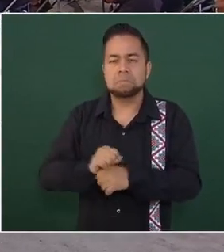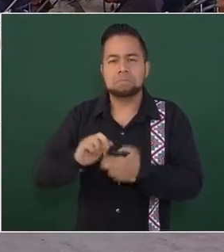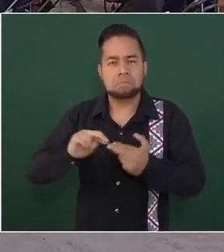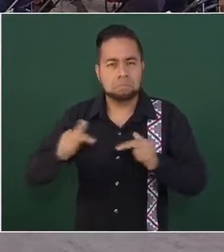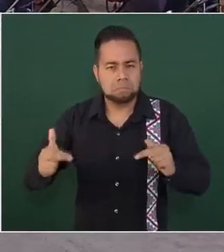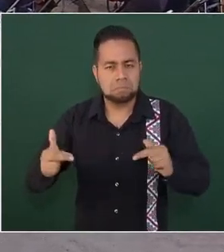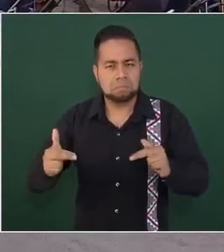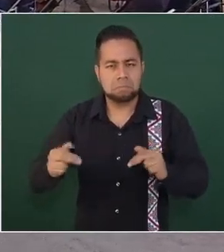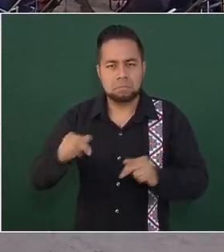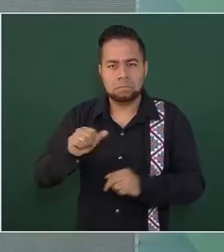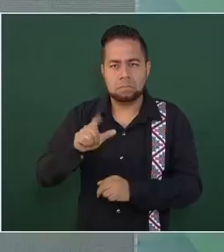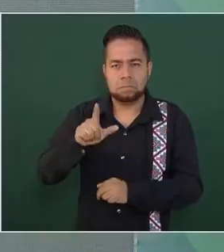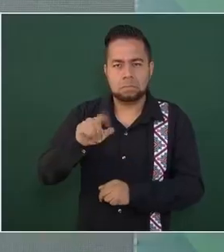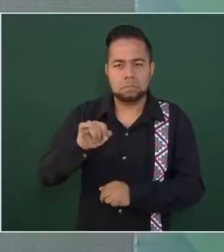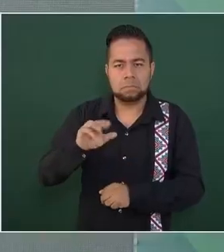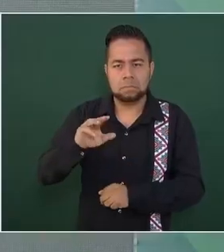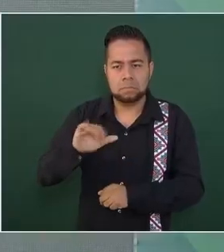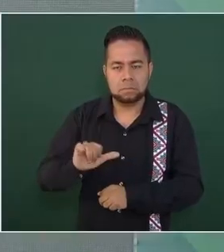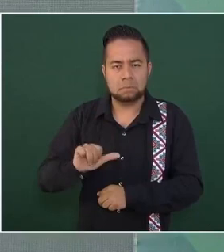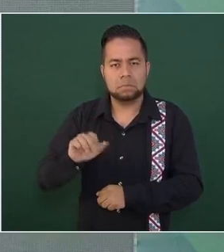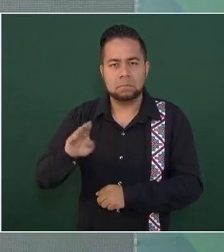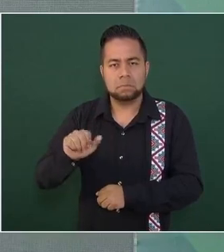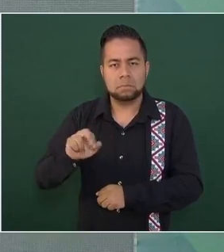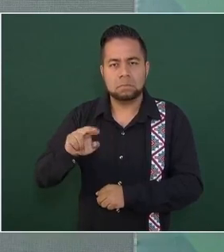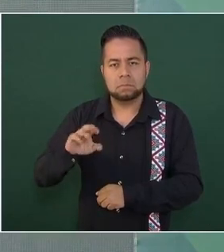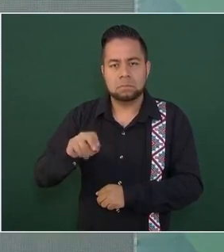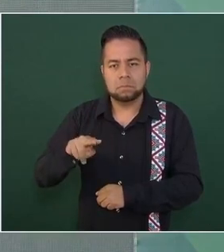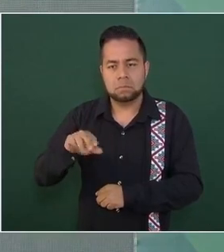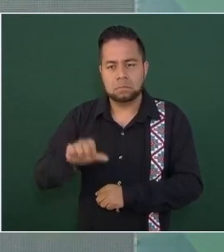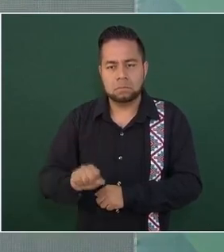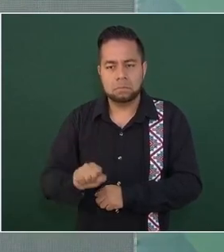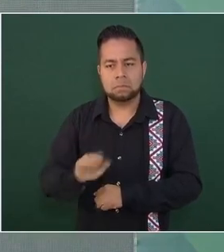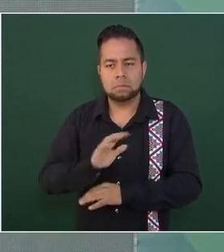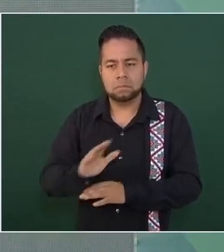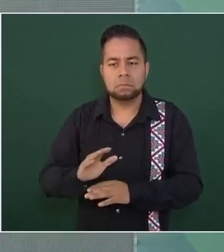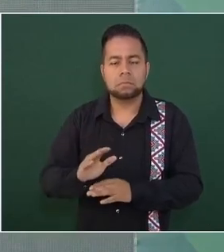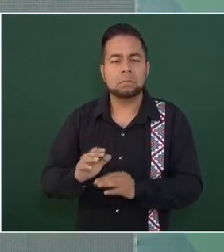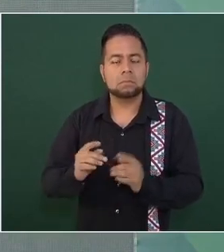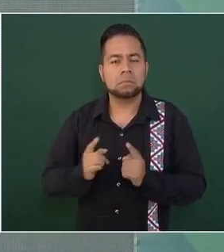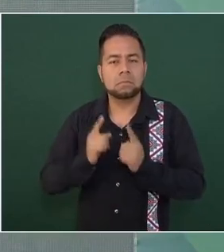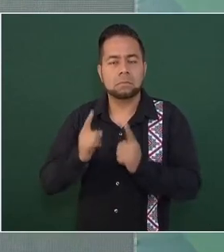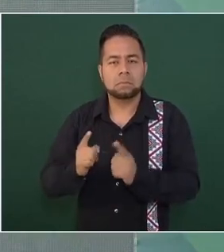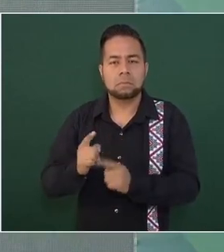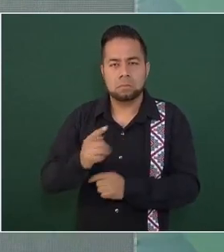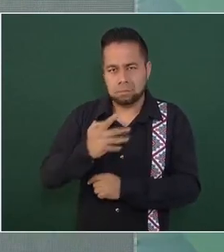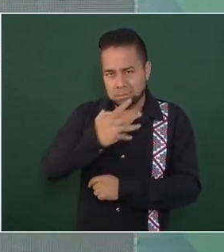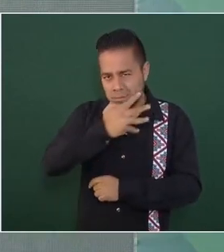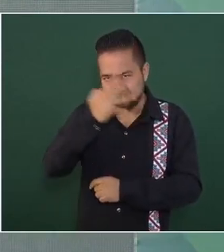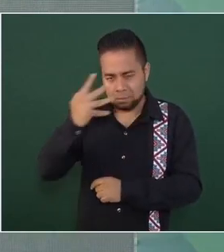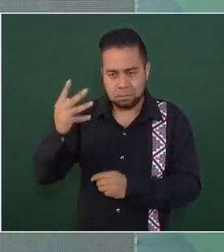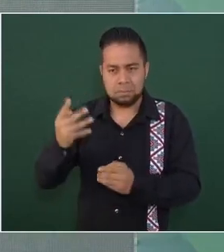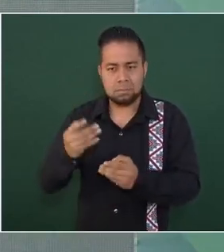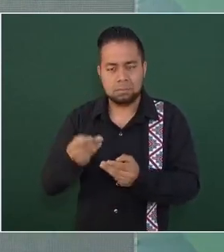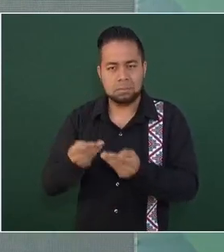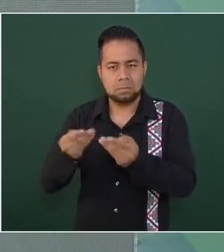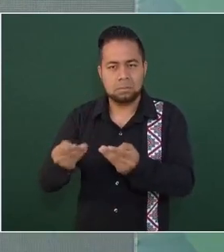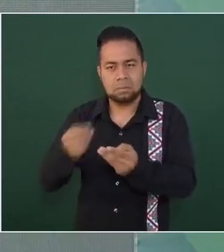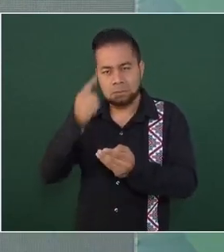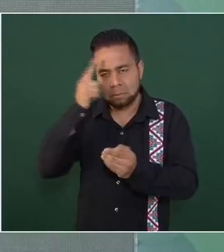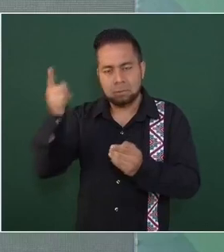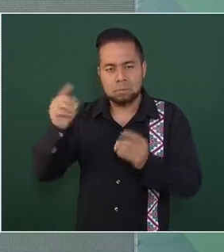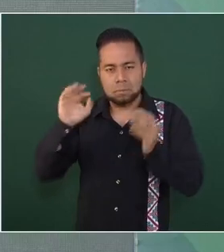Alicia Bárcena de que ya están otorgando credenciales de elector en los